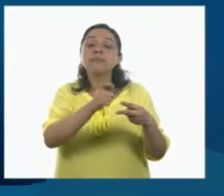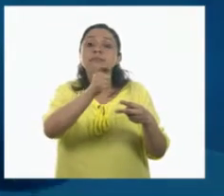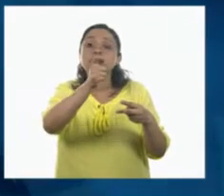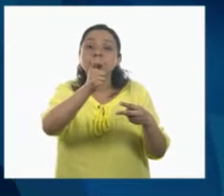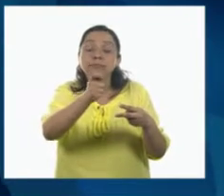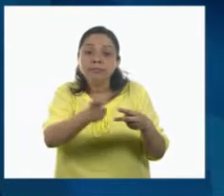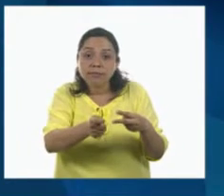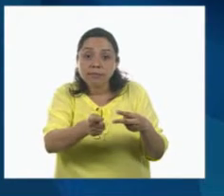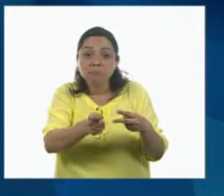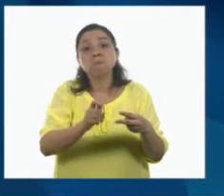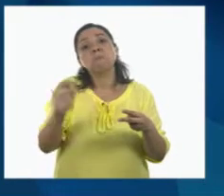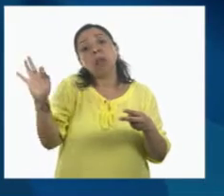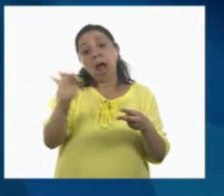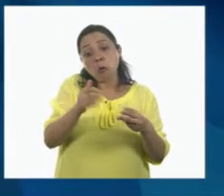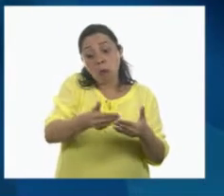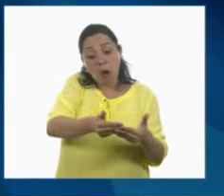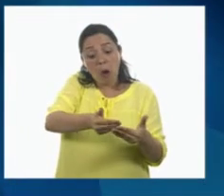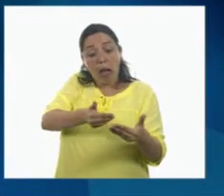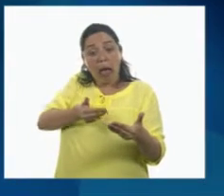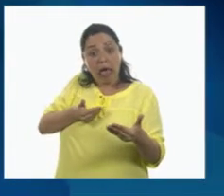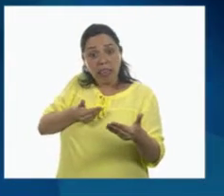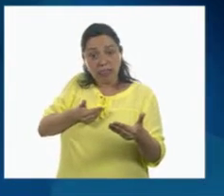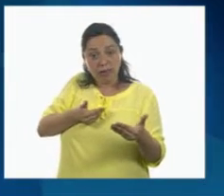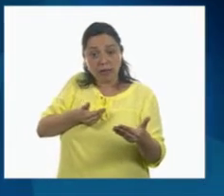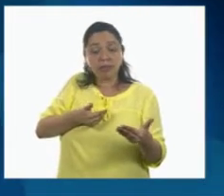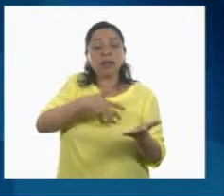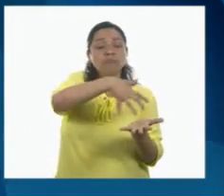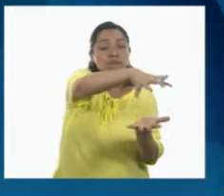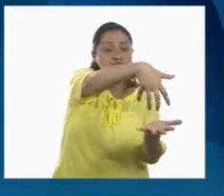se cosecharon